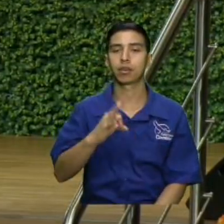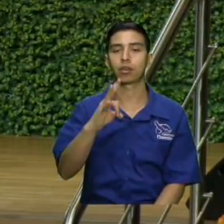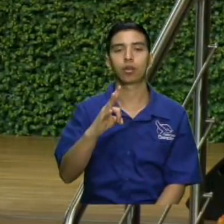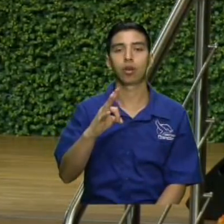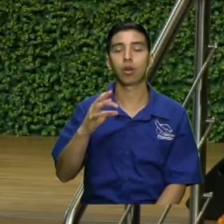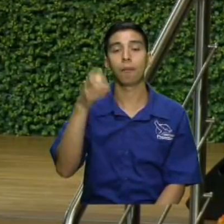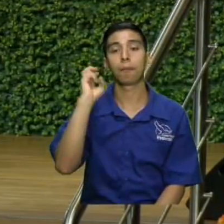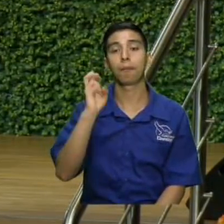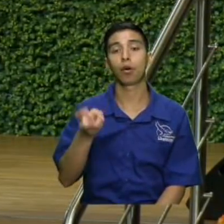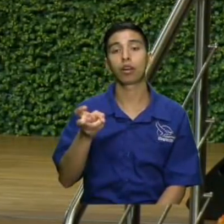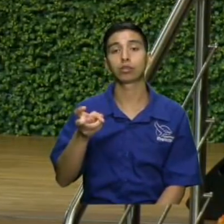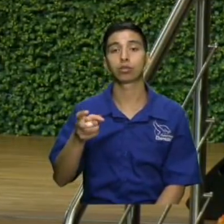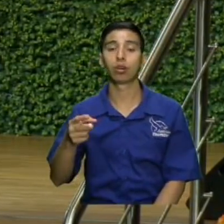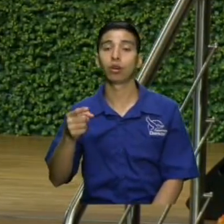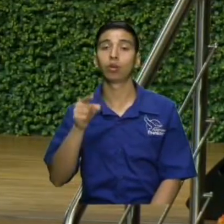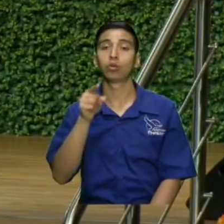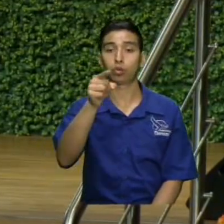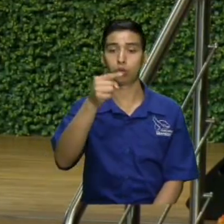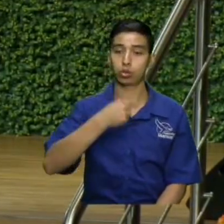Por eso le podemos clamar padre.